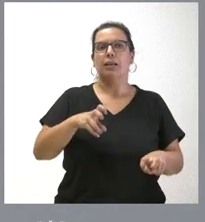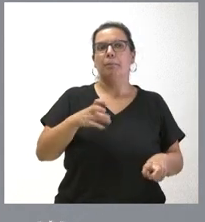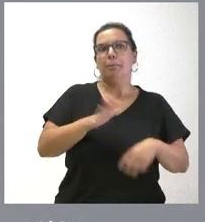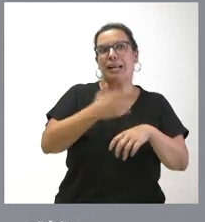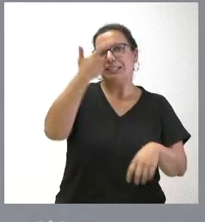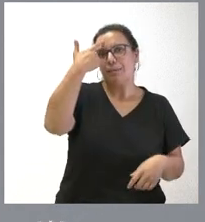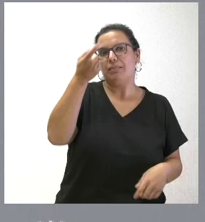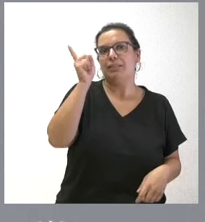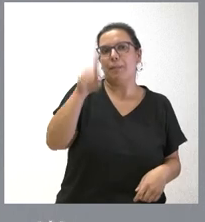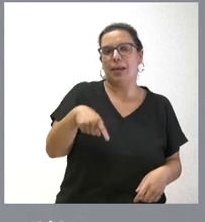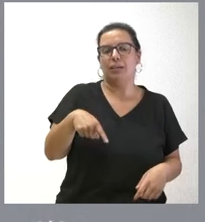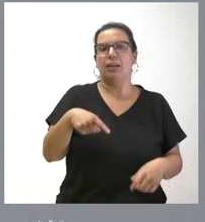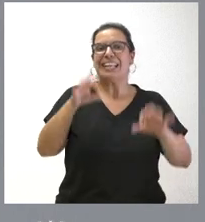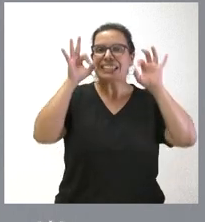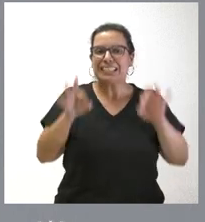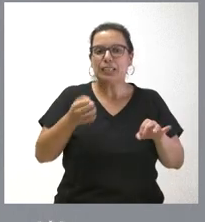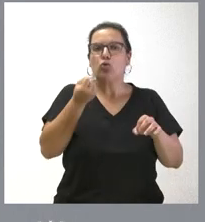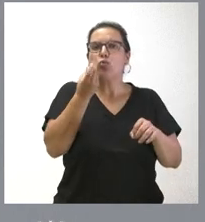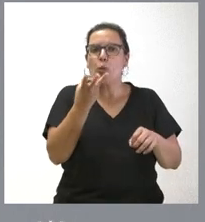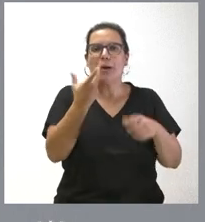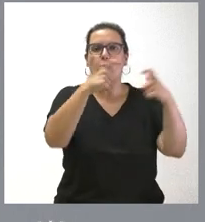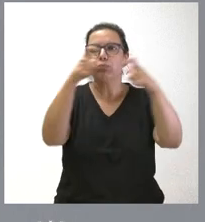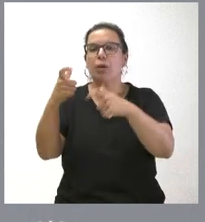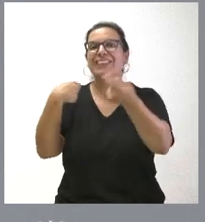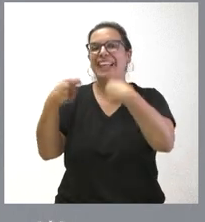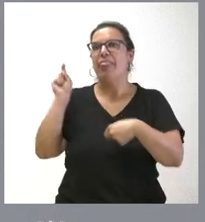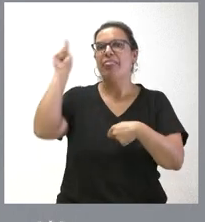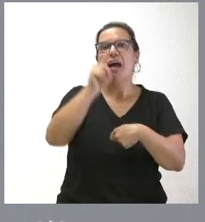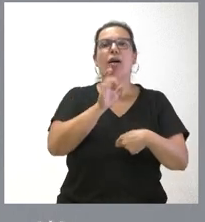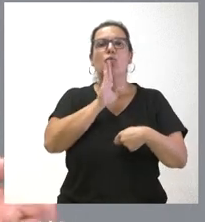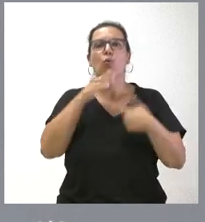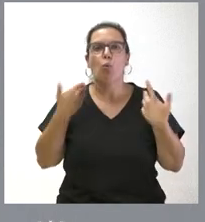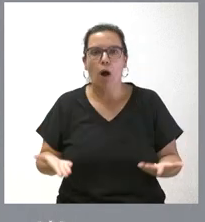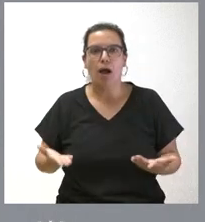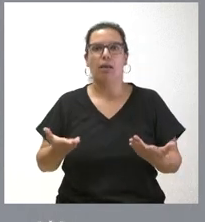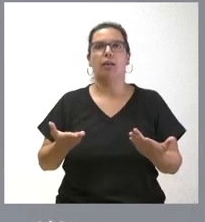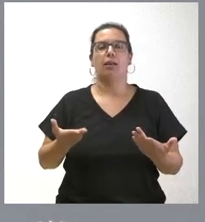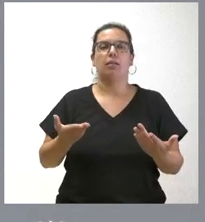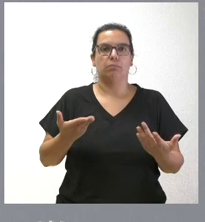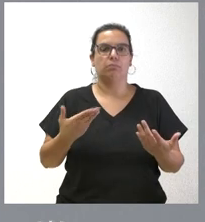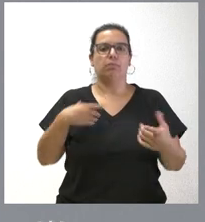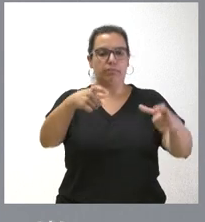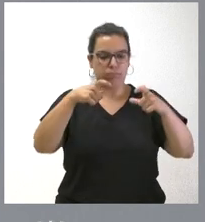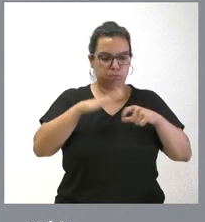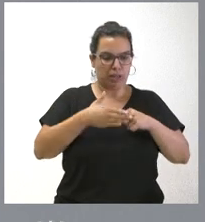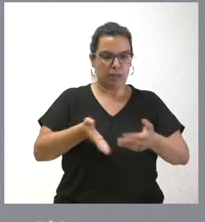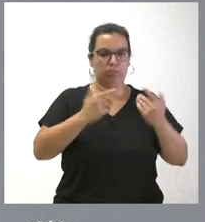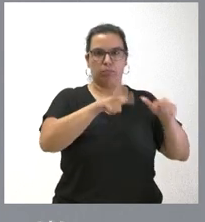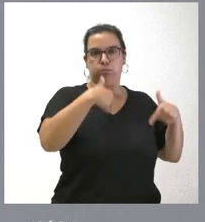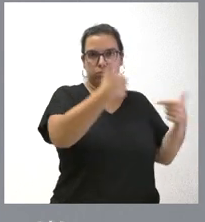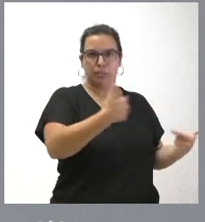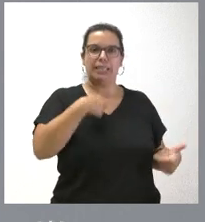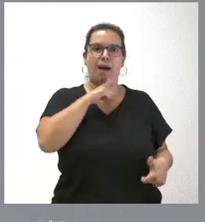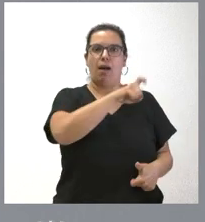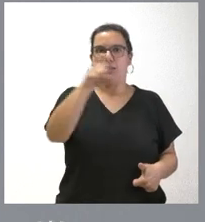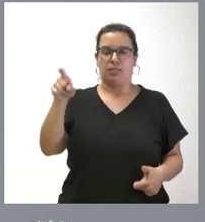esos lotes y en qué establecimientos comerciales estaban a la venta pues se identifican para su retirada y así se ha comunicado también